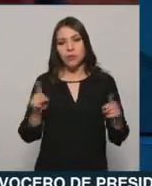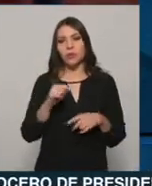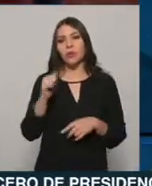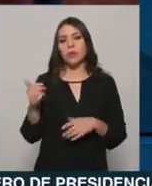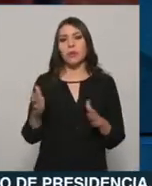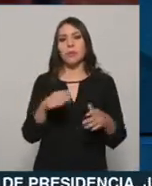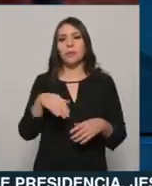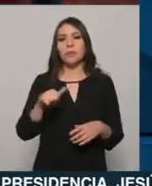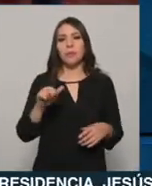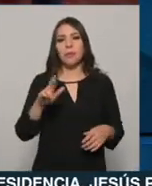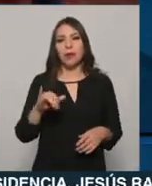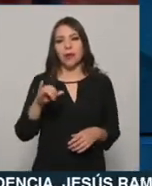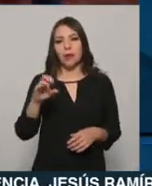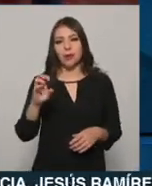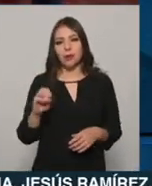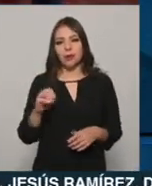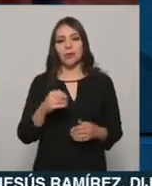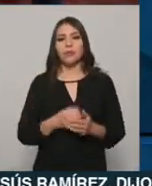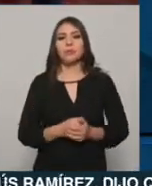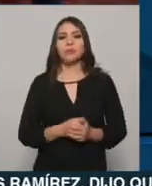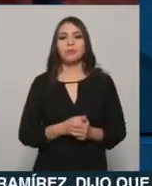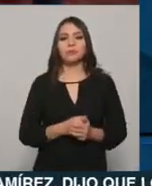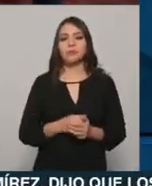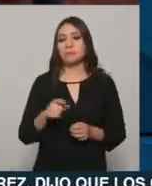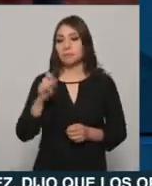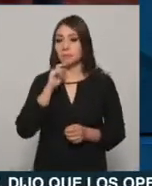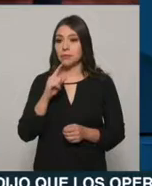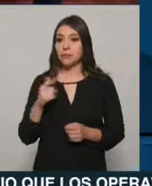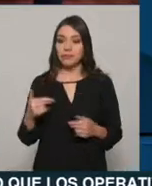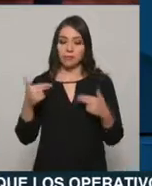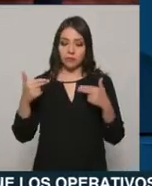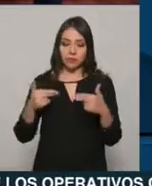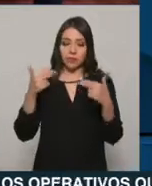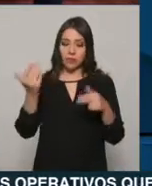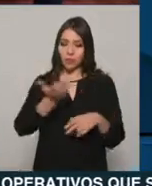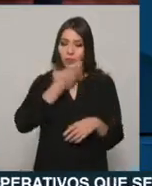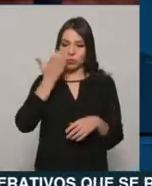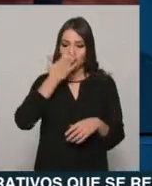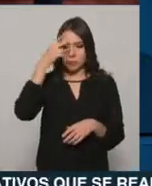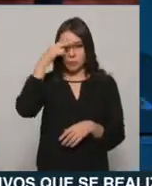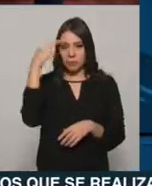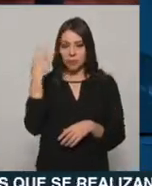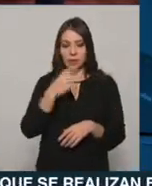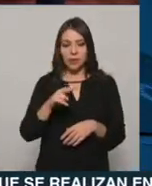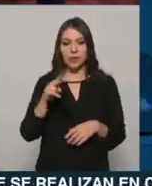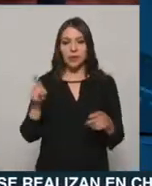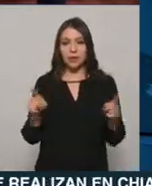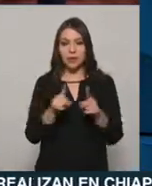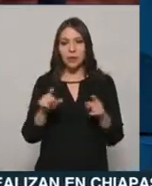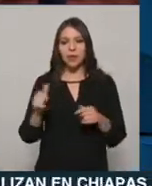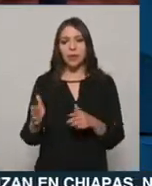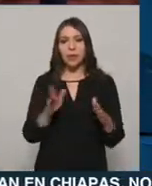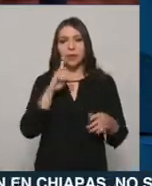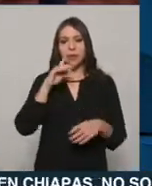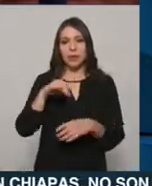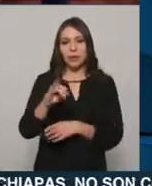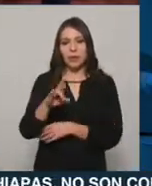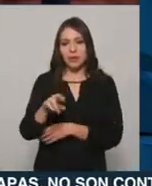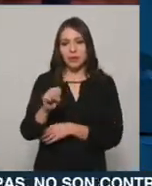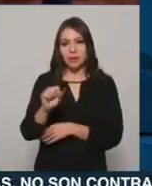Mario Nandayapa, que es heredero también de toda una tradición musical mexicana, la maestra Mirza